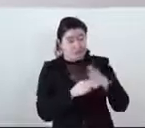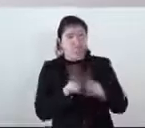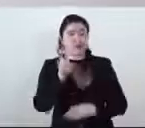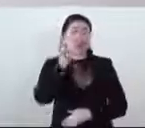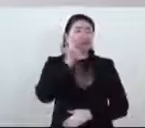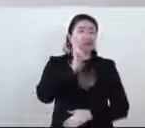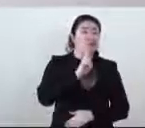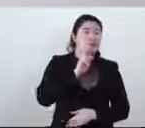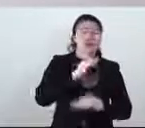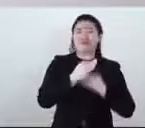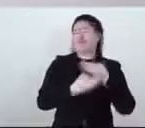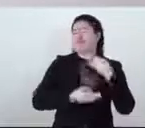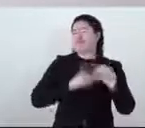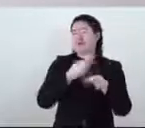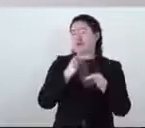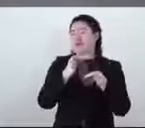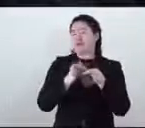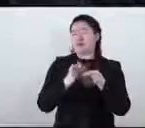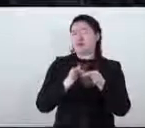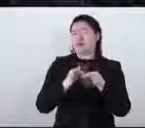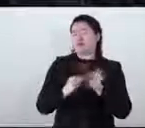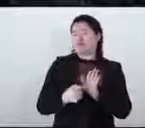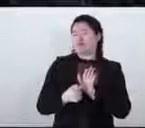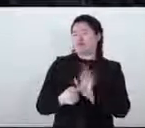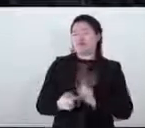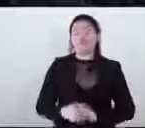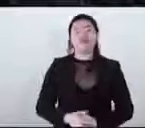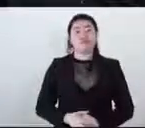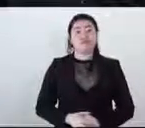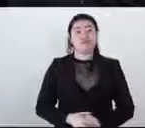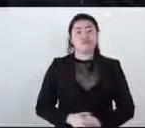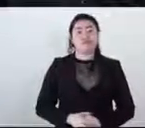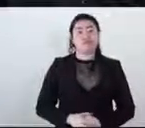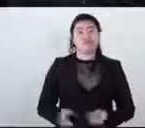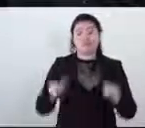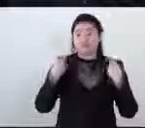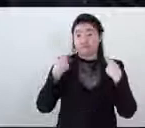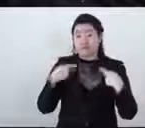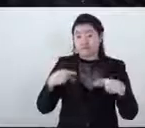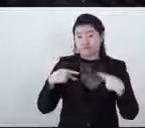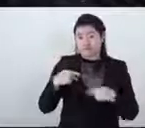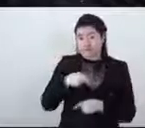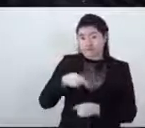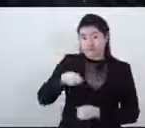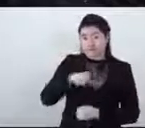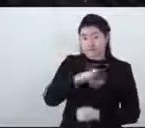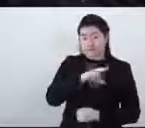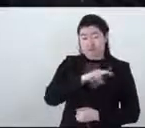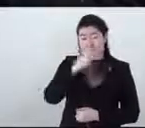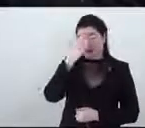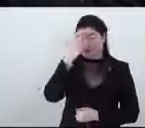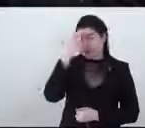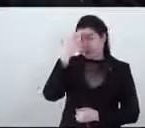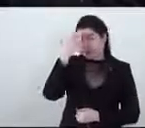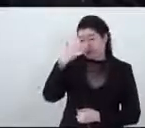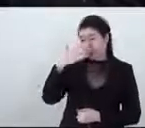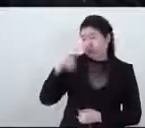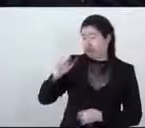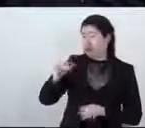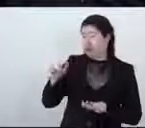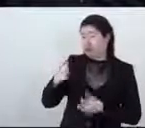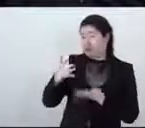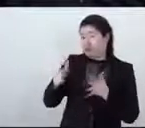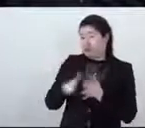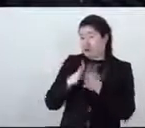como revisiones documentales. Los expertos que participan son nacionales e internacionales. En el